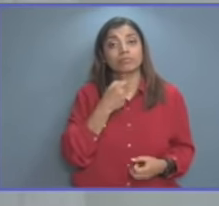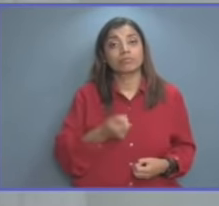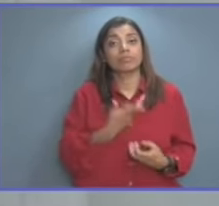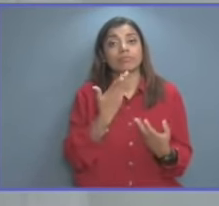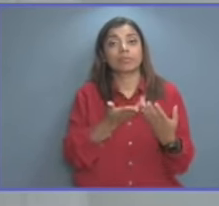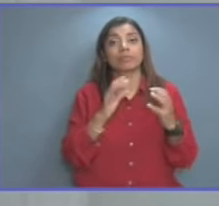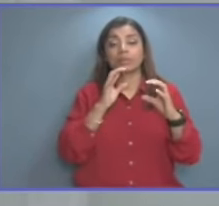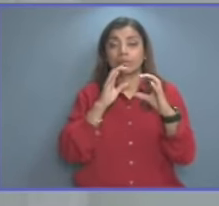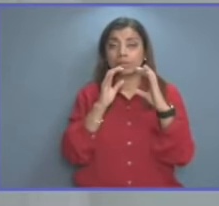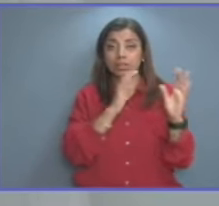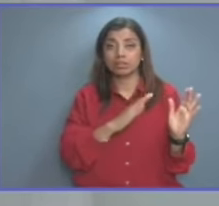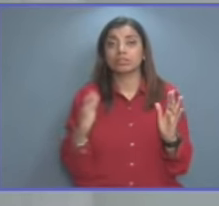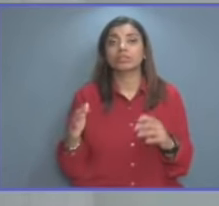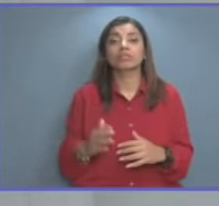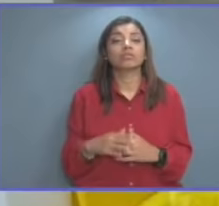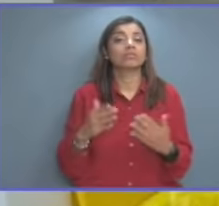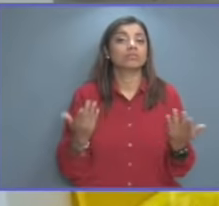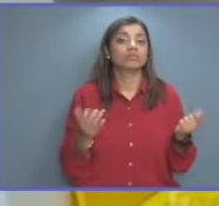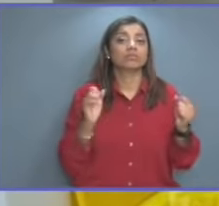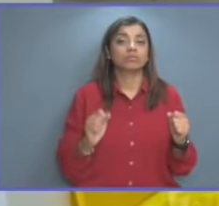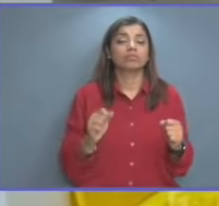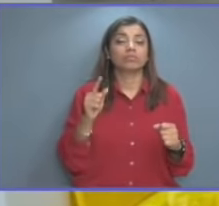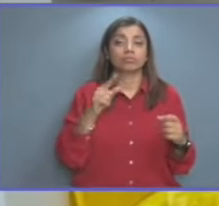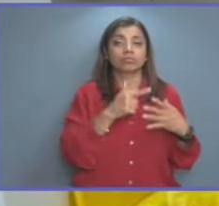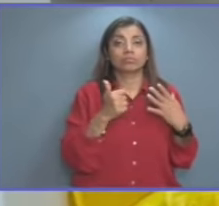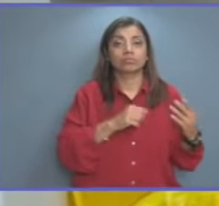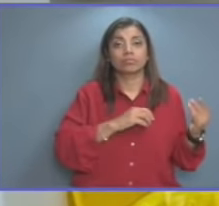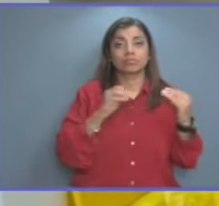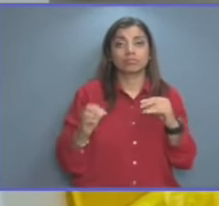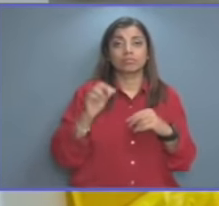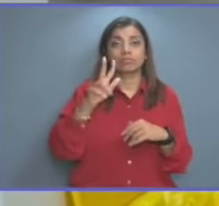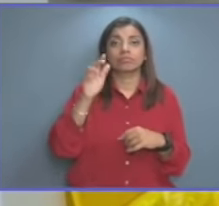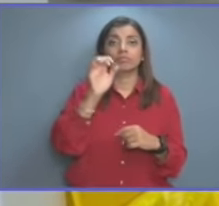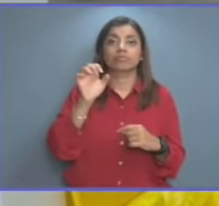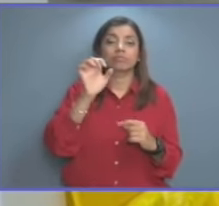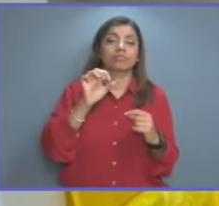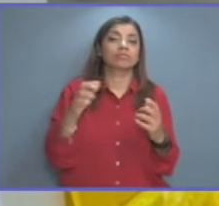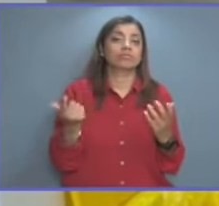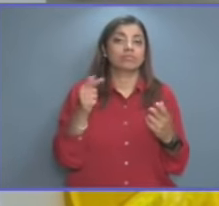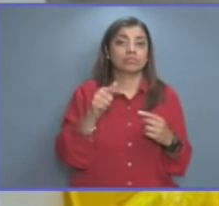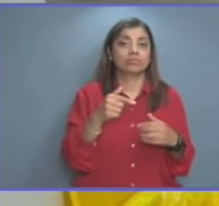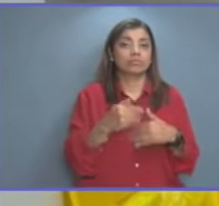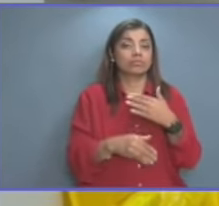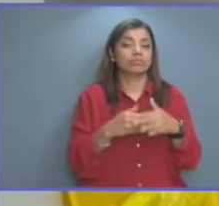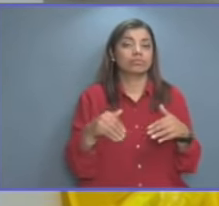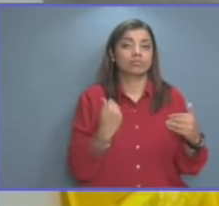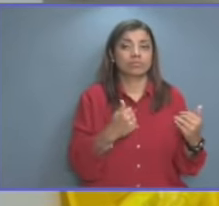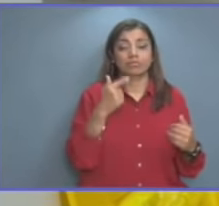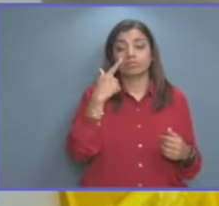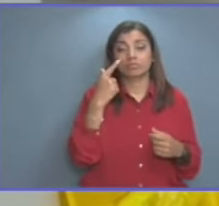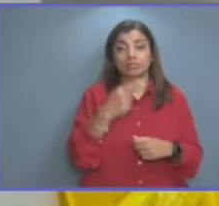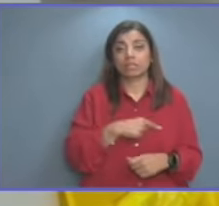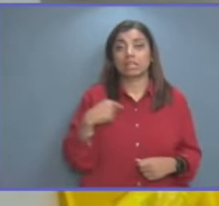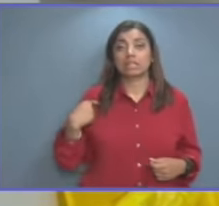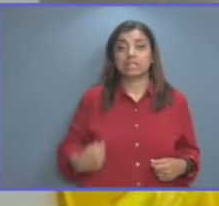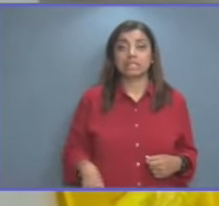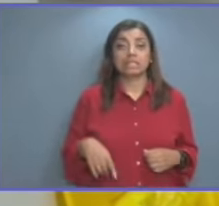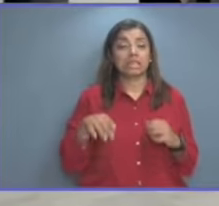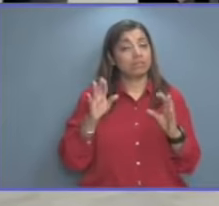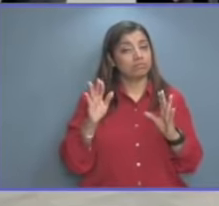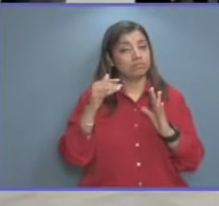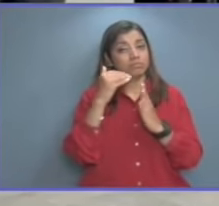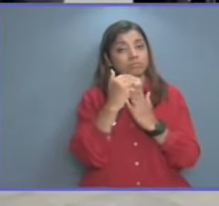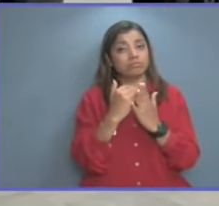medio de comunicación el encierro entró en vigor la noche del 3 de enero con estas medidas china busca disminuir al mínimo